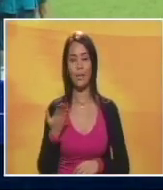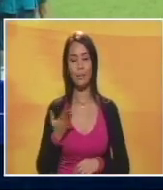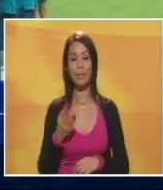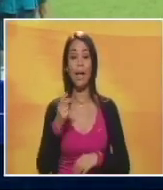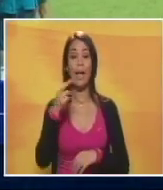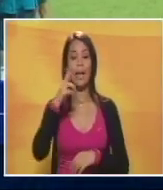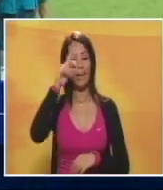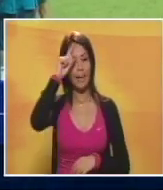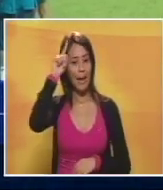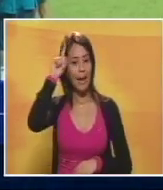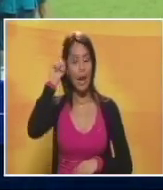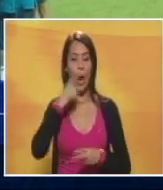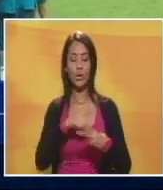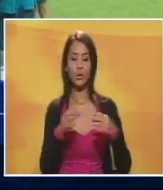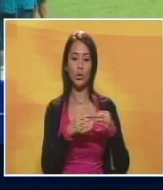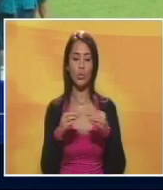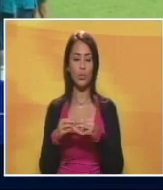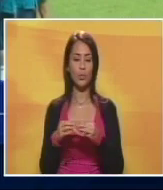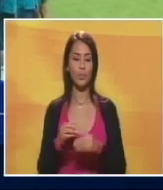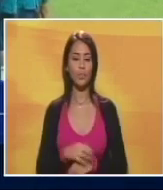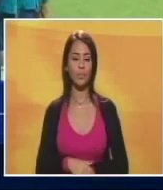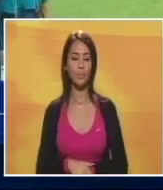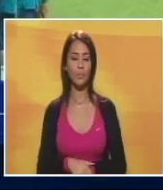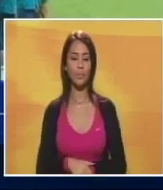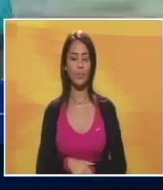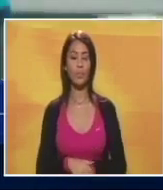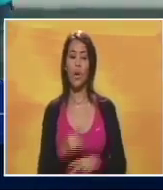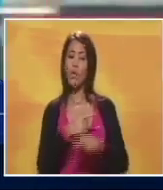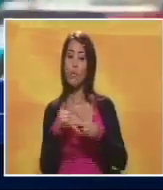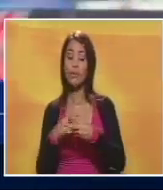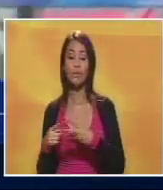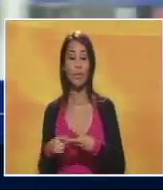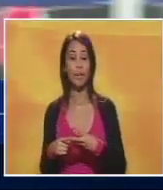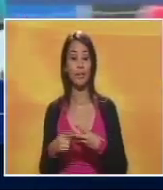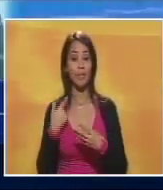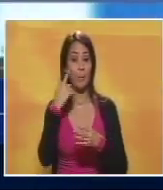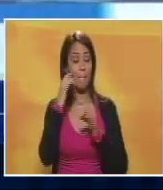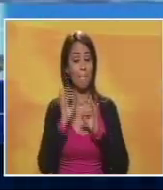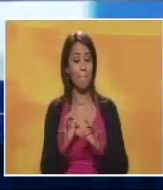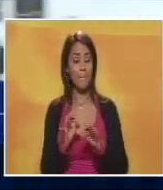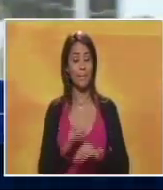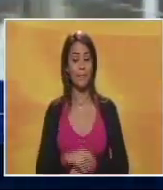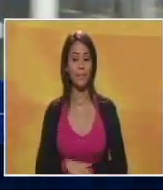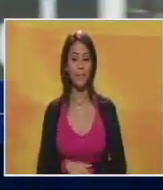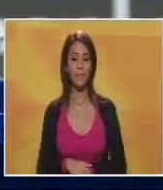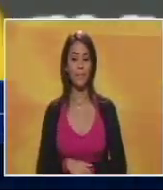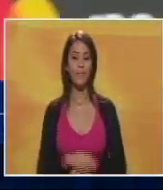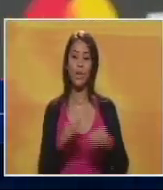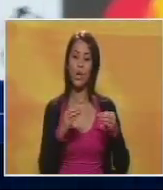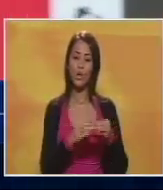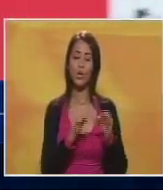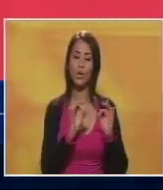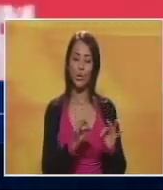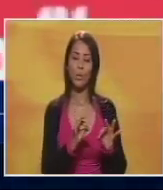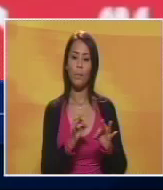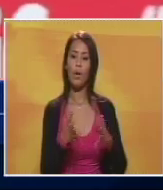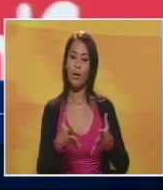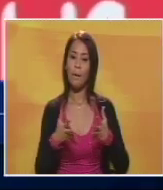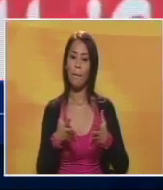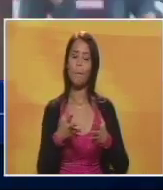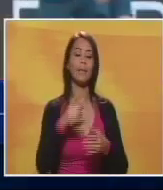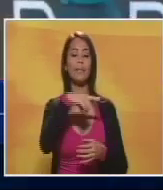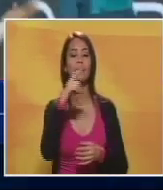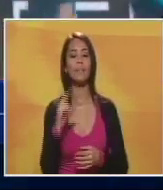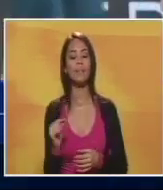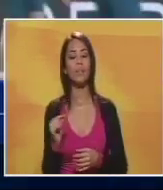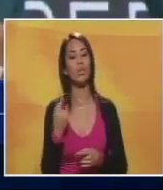Madrid reeditarán la final de la última temporada con distintos presentes en sus ligas locales. Los bianconeros, punteros del campeonato italiano, no